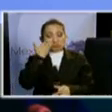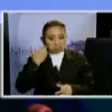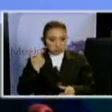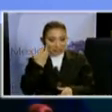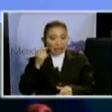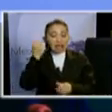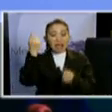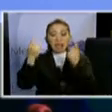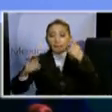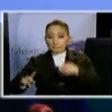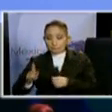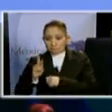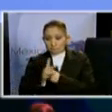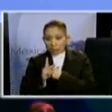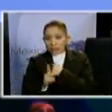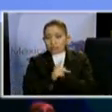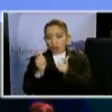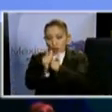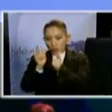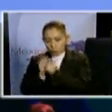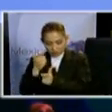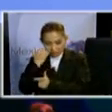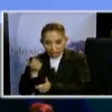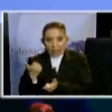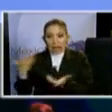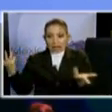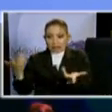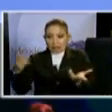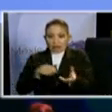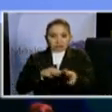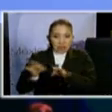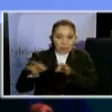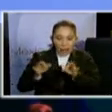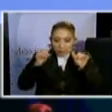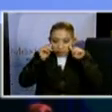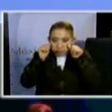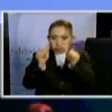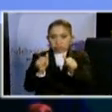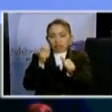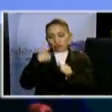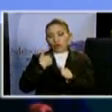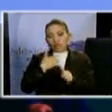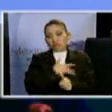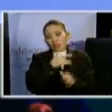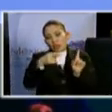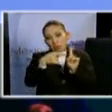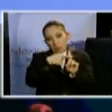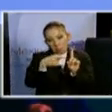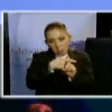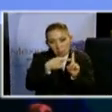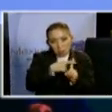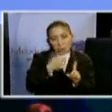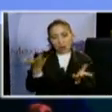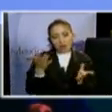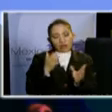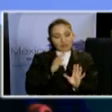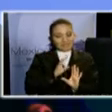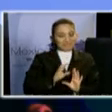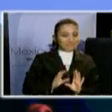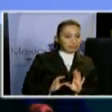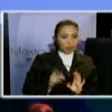de varios países y grupos de países de tomar acciones. Yo me siento optimista con cierta